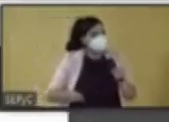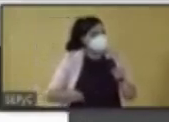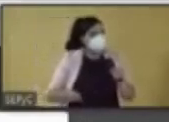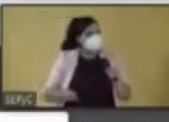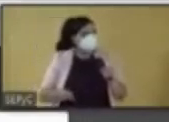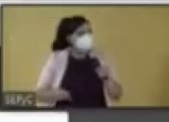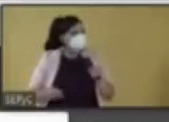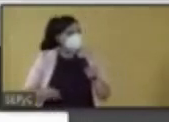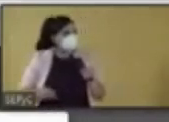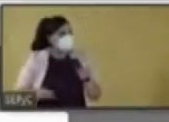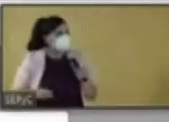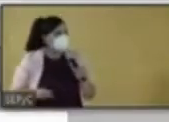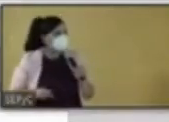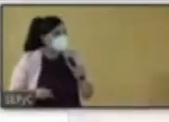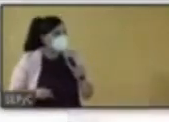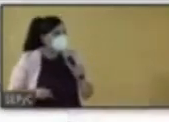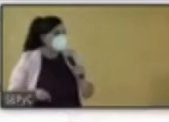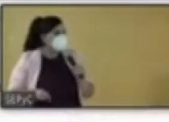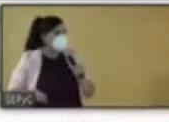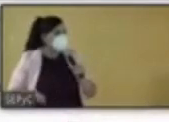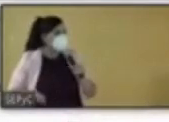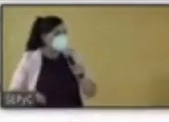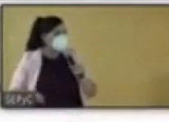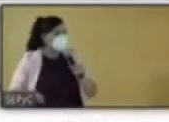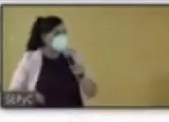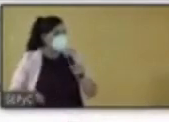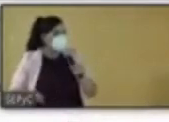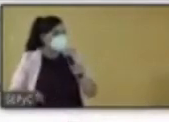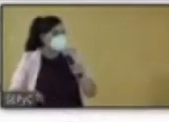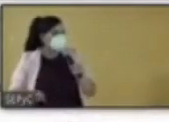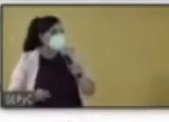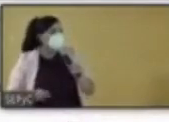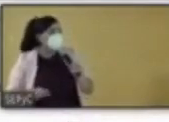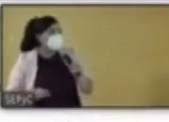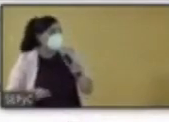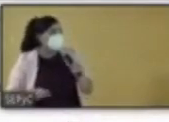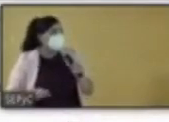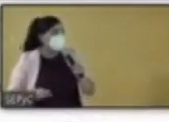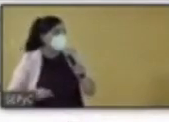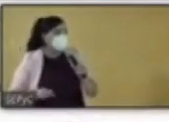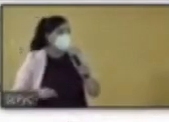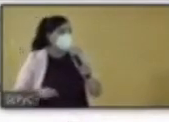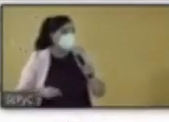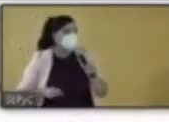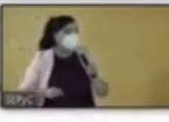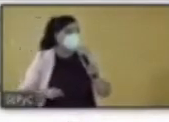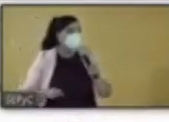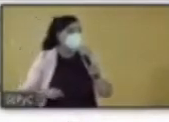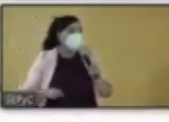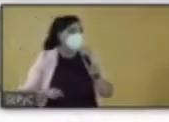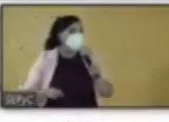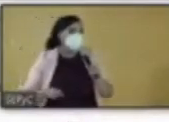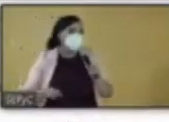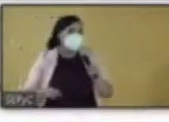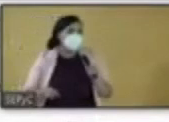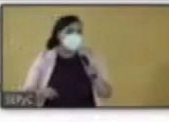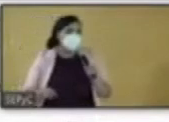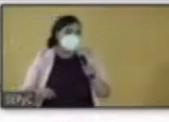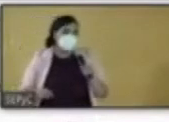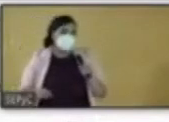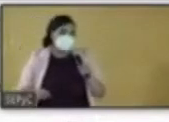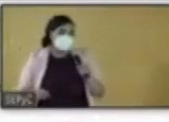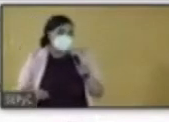Y cerramos el ejercicio para poder capturar y guardar la información. Vemos también que nos pide el ingreso anual neto de la pareja